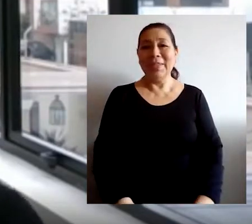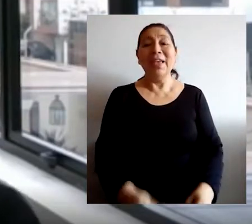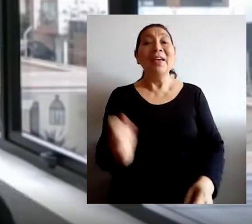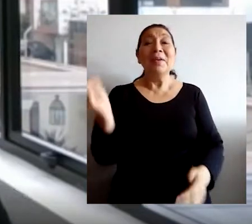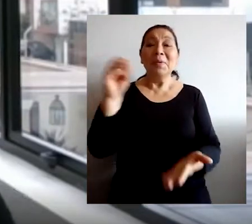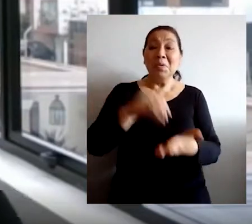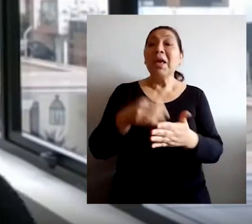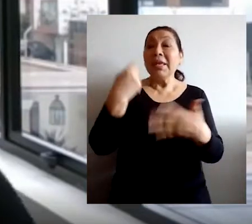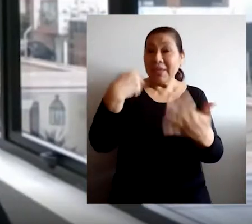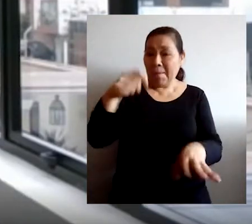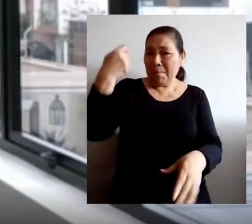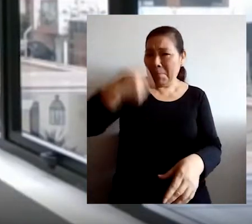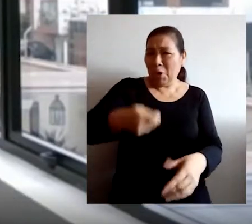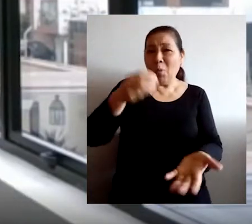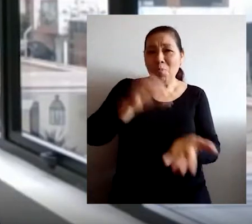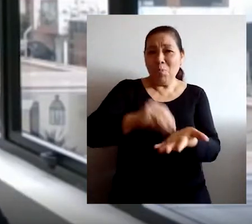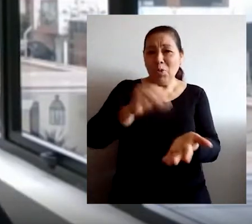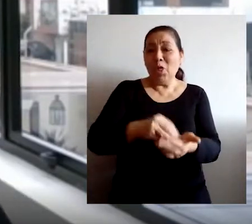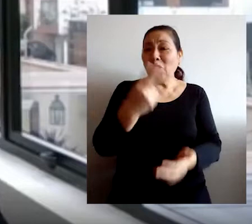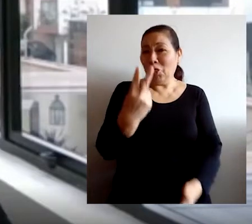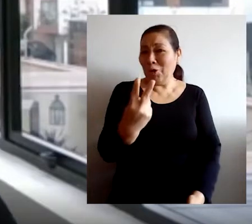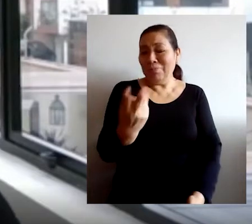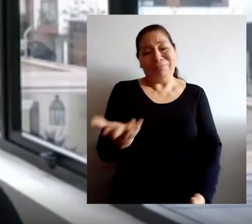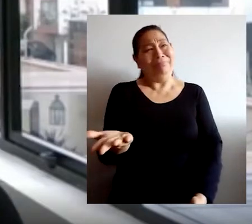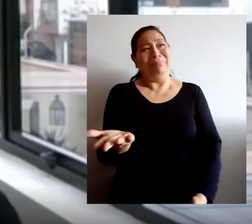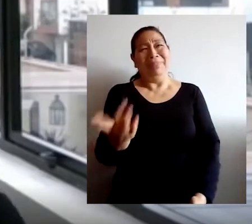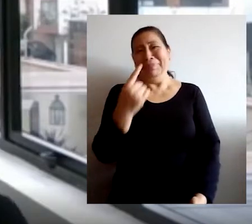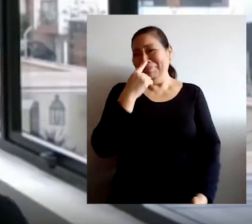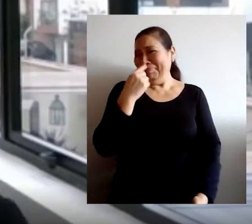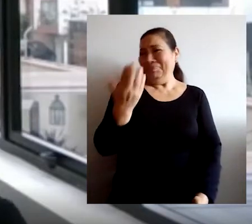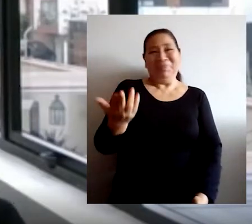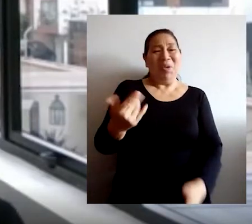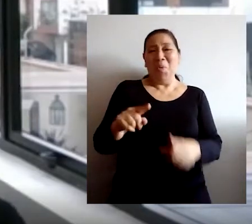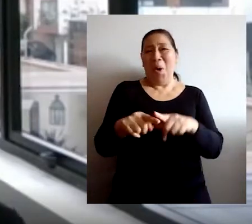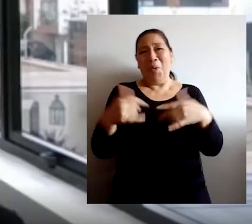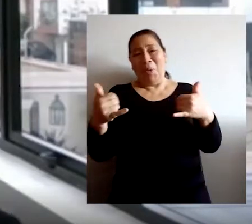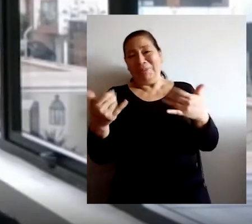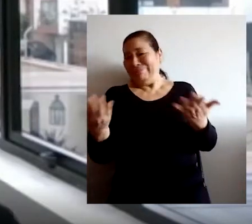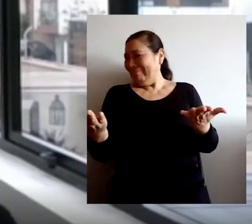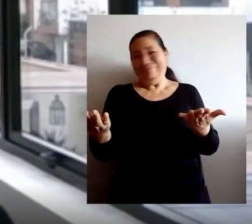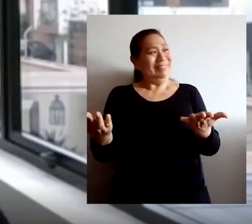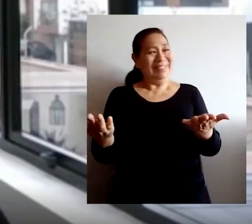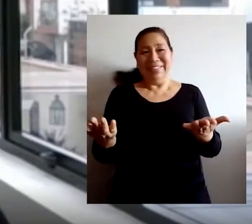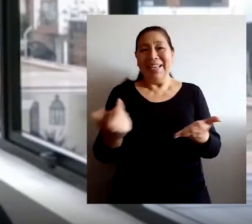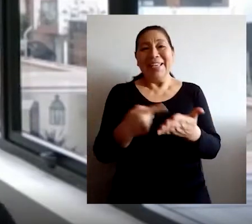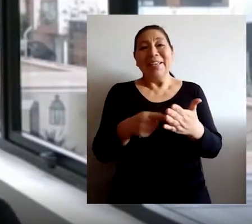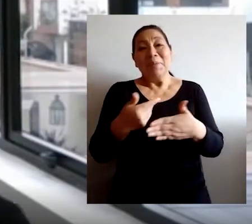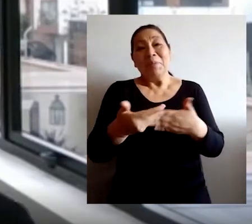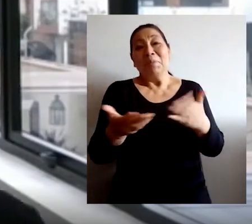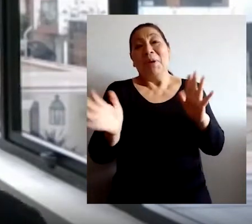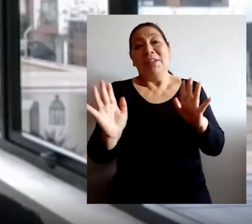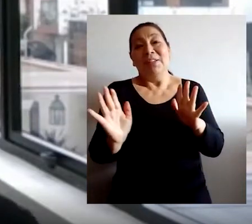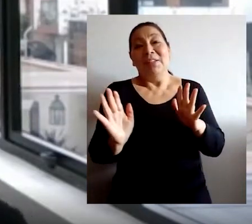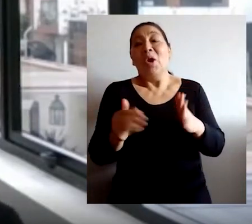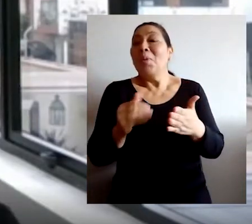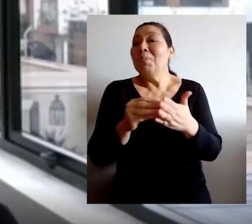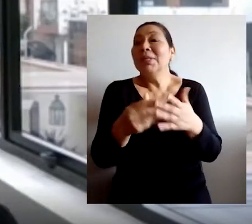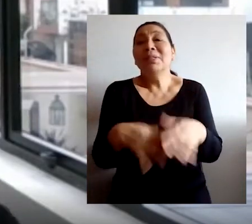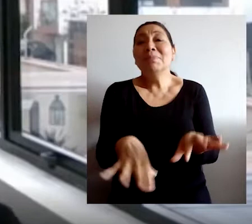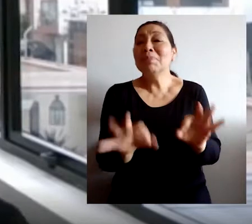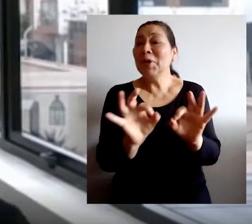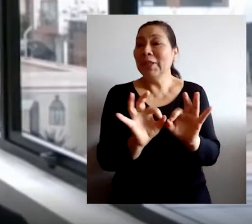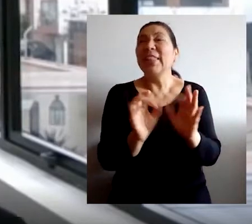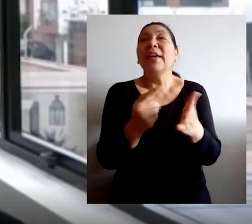y encima lo pagó. O sea, será de ella dos veces. Parece una broma macabra, no teoría constitucional. Pero esto es lo que estaría pasando. Lo trascendente